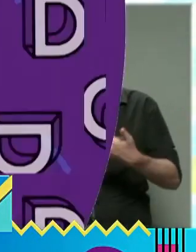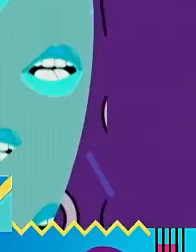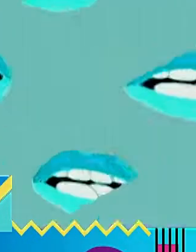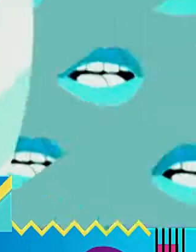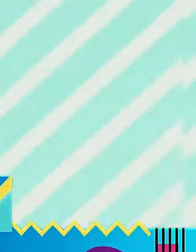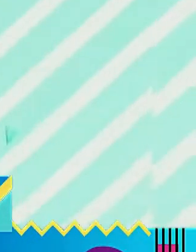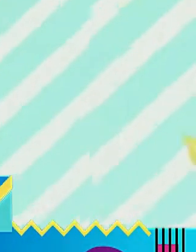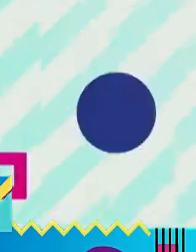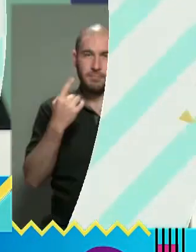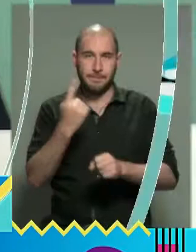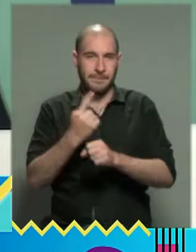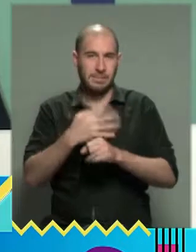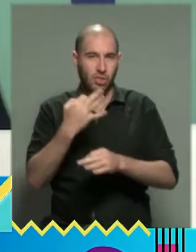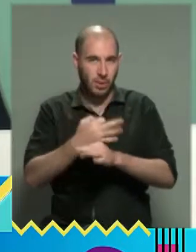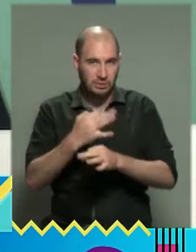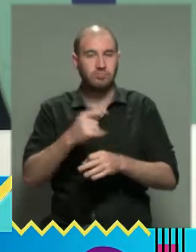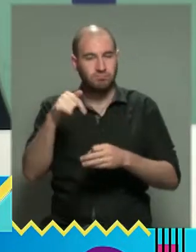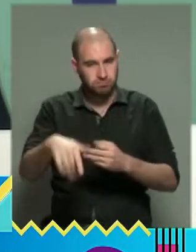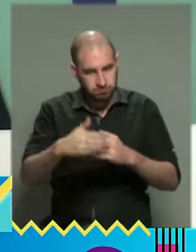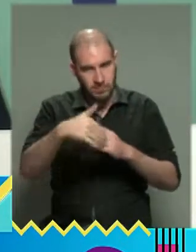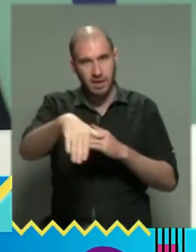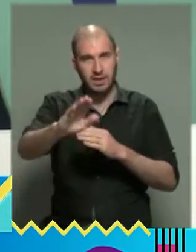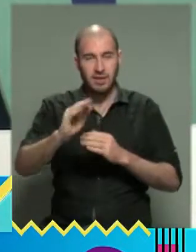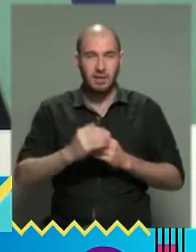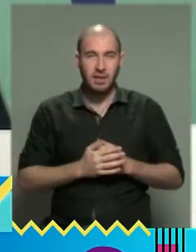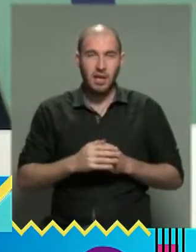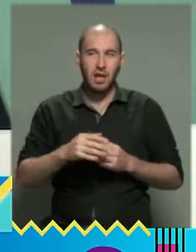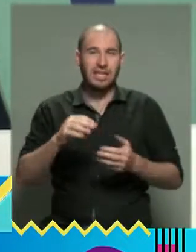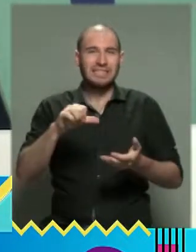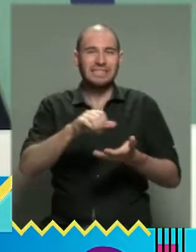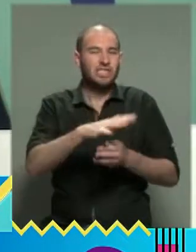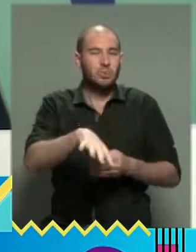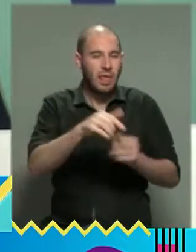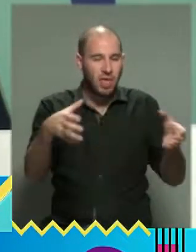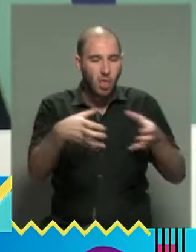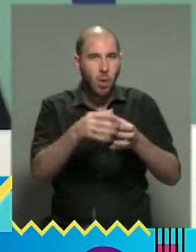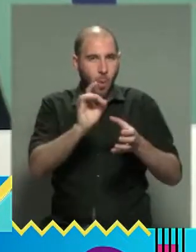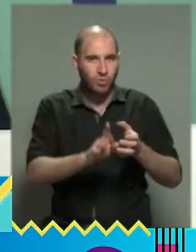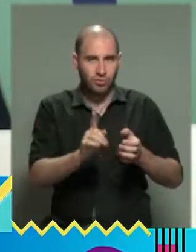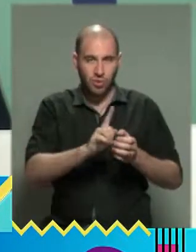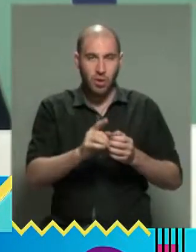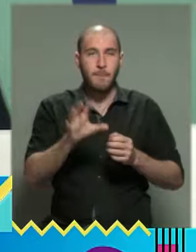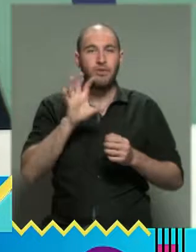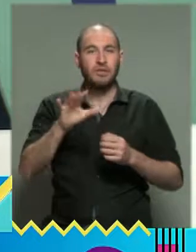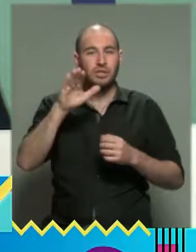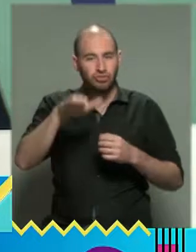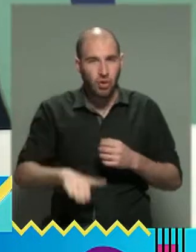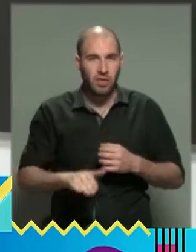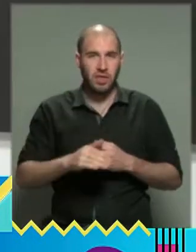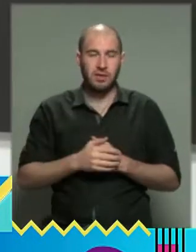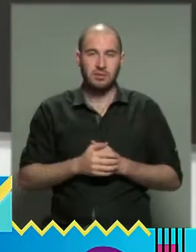la educación, para que de ahí, no en la metrópoli solamente, toda la provincia